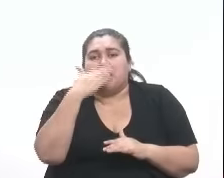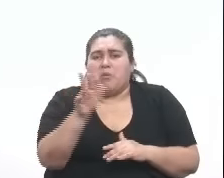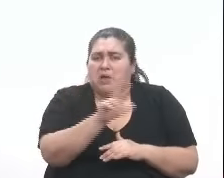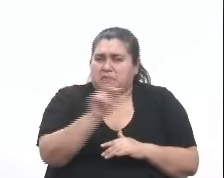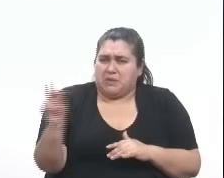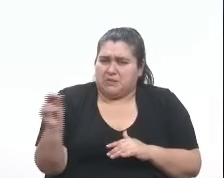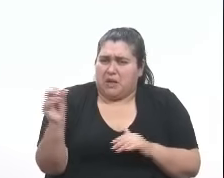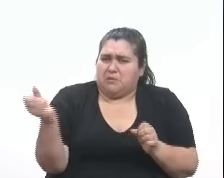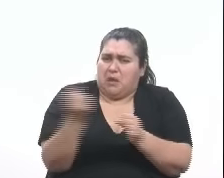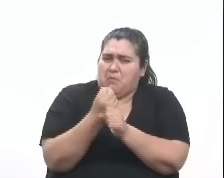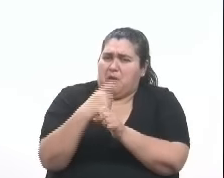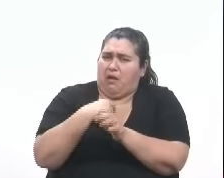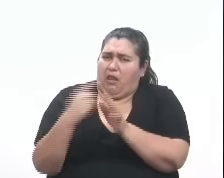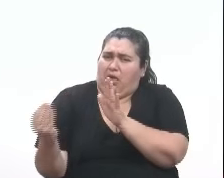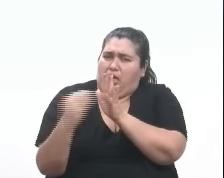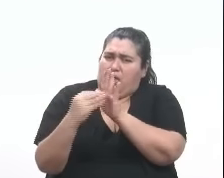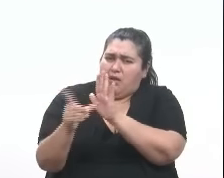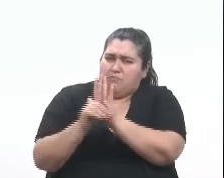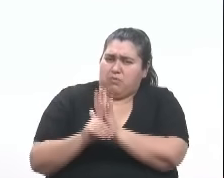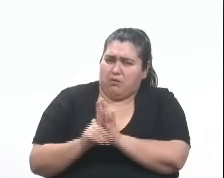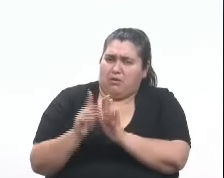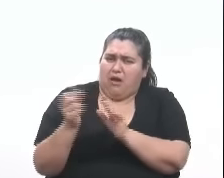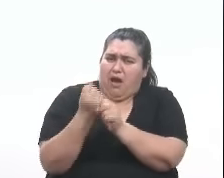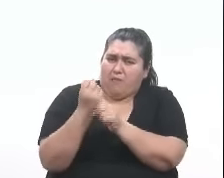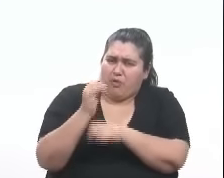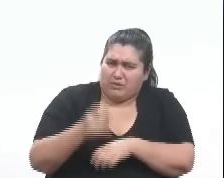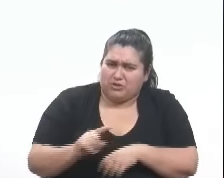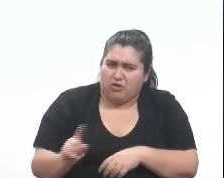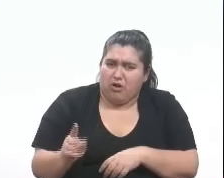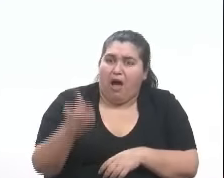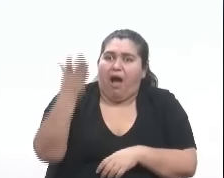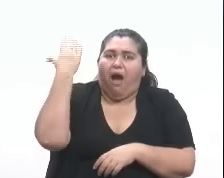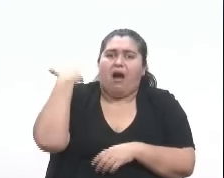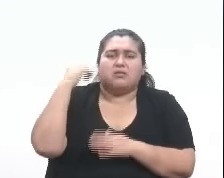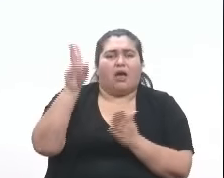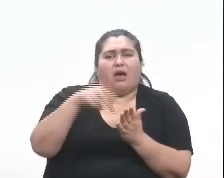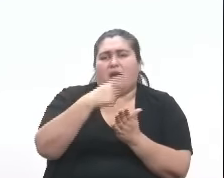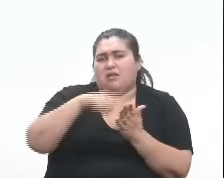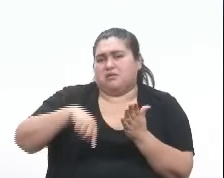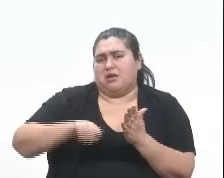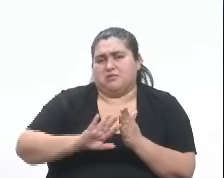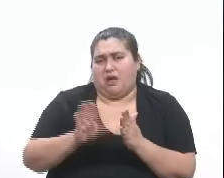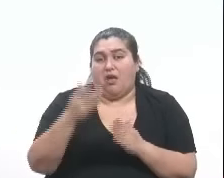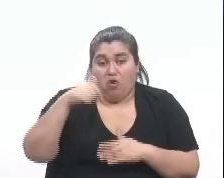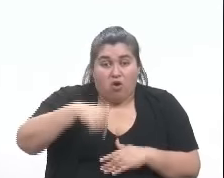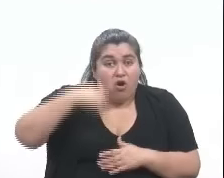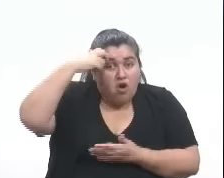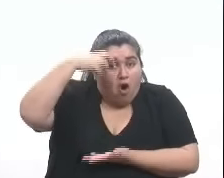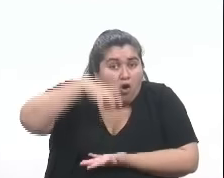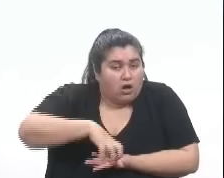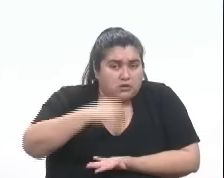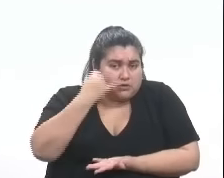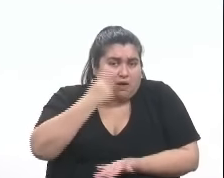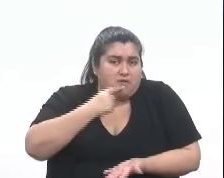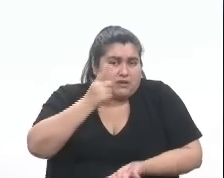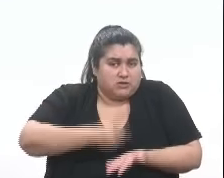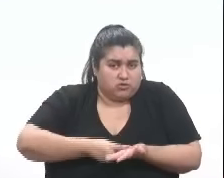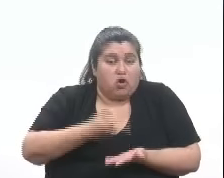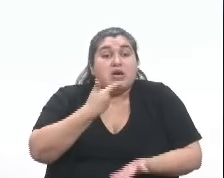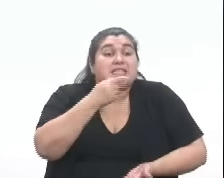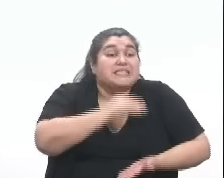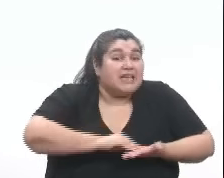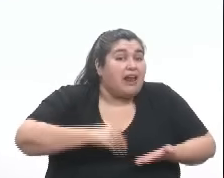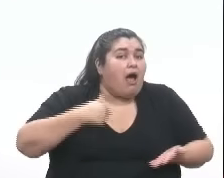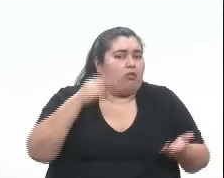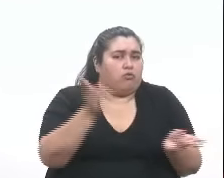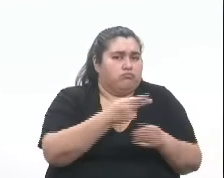primera medida del gobierno, que fue rechazado por este Congreso, que fue rechazado por el Senado de la Nación por